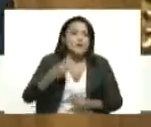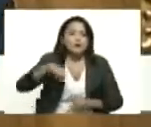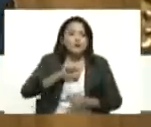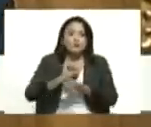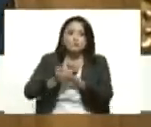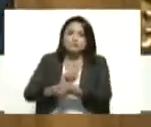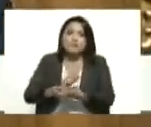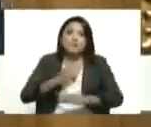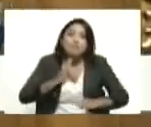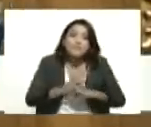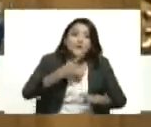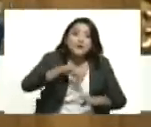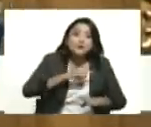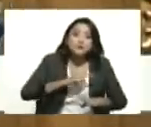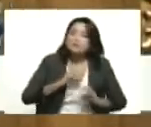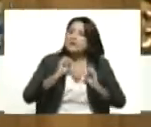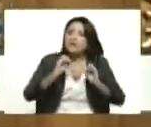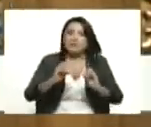detener.